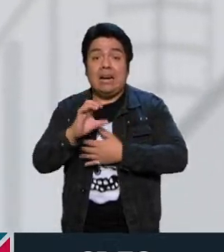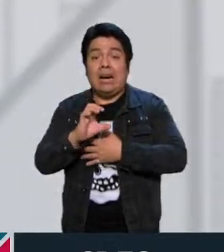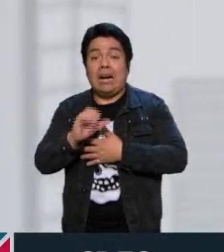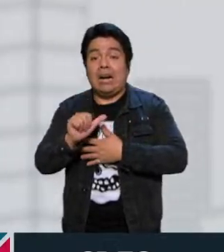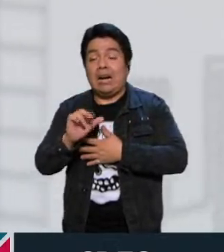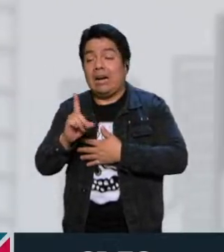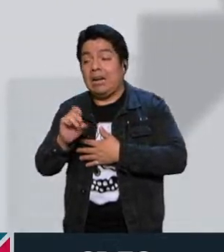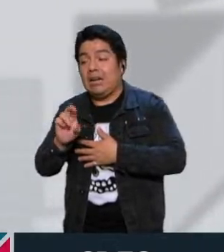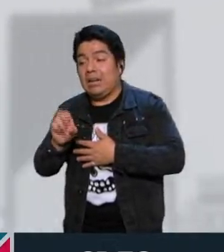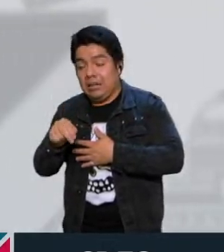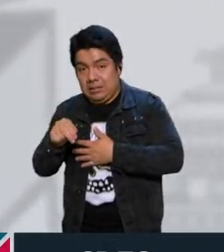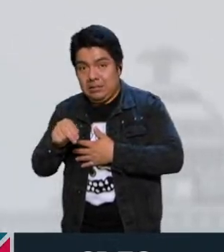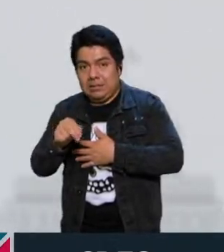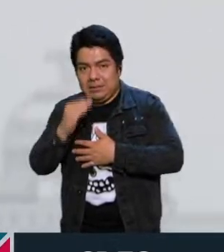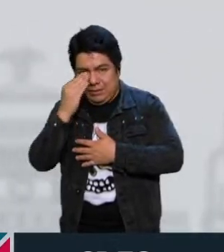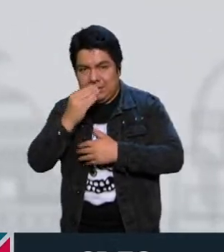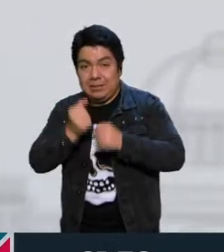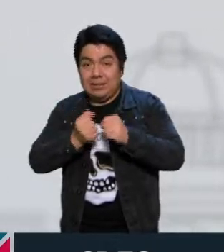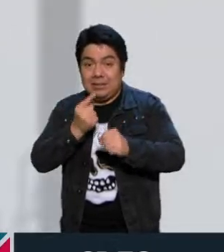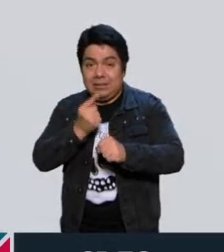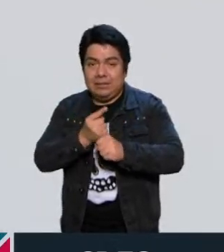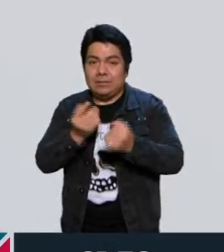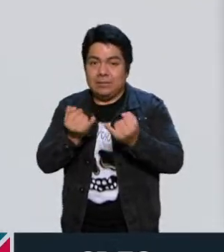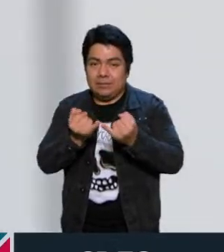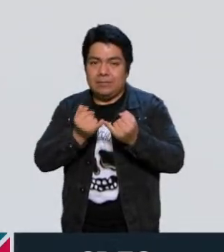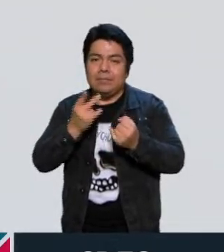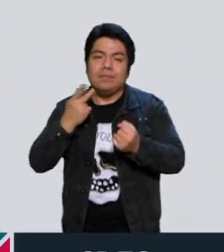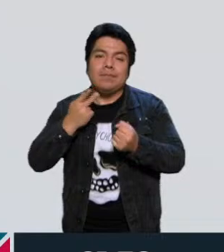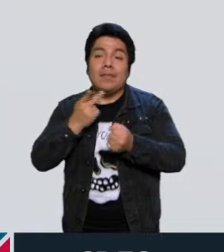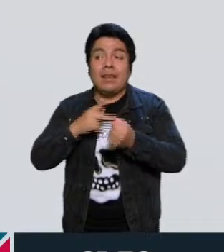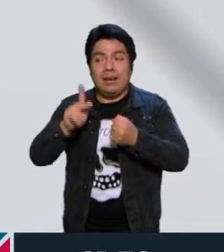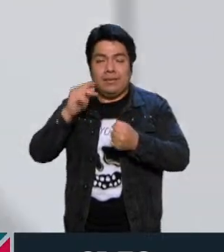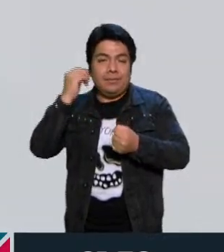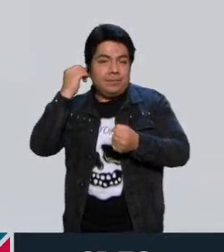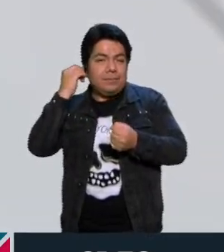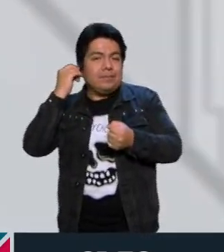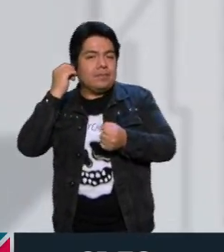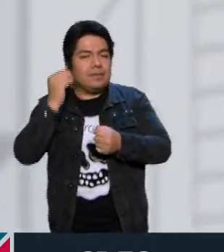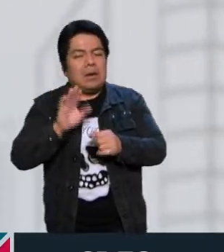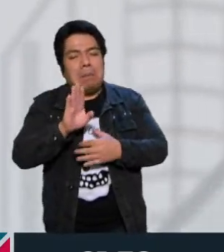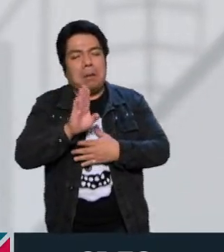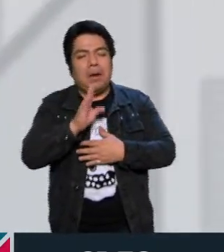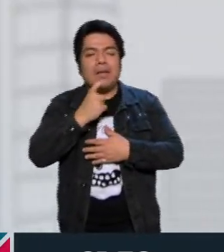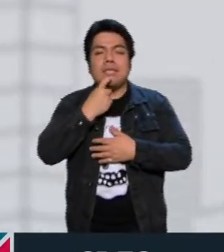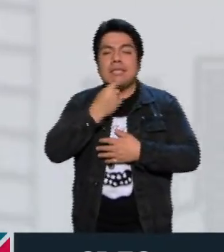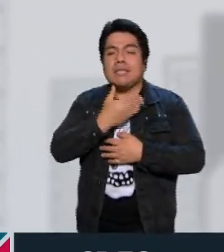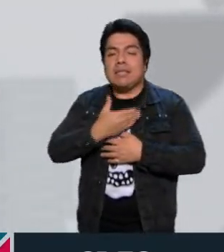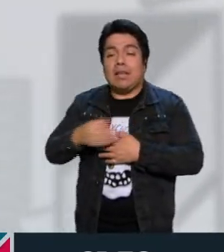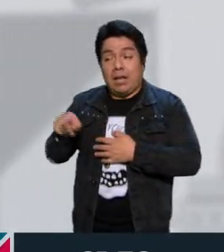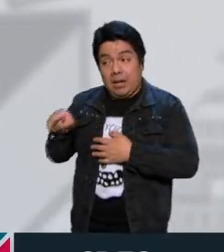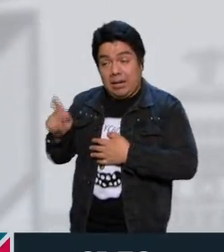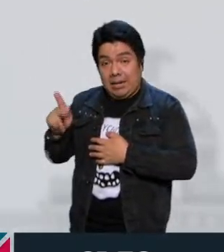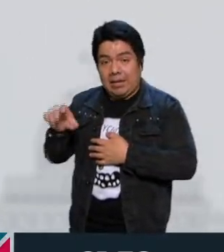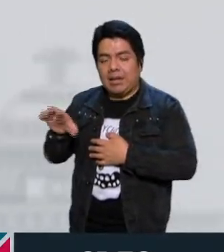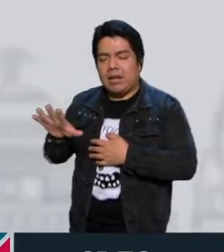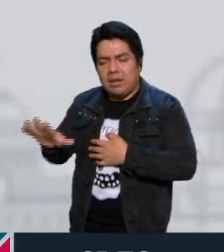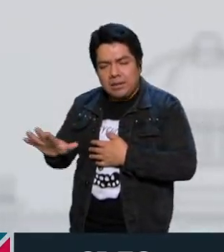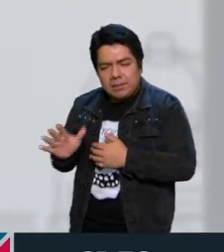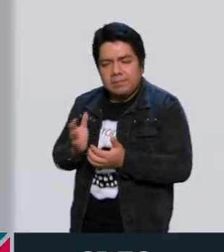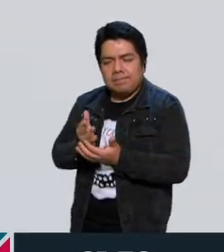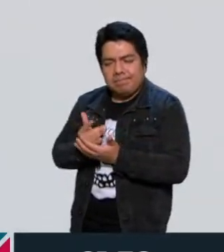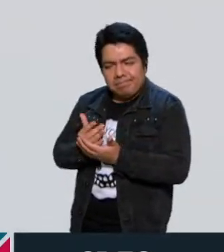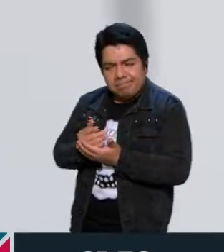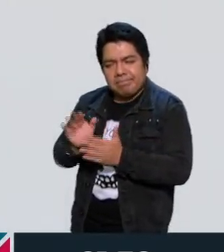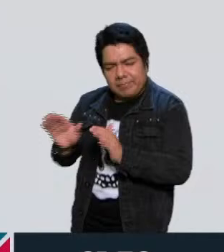calderonista en materia de seguridad y también en materia de política exterior. Ahora López Obrador me parece que está dándole tiempo a Ken Salazar para